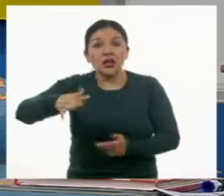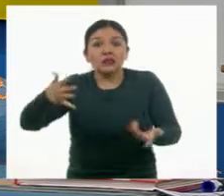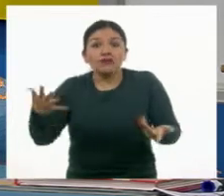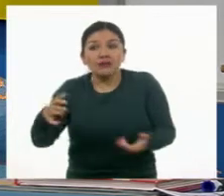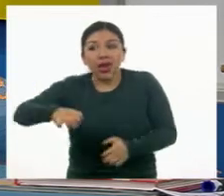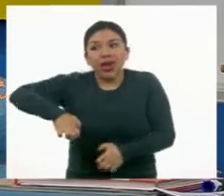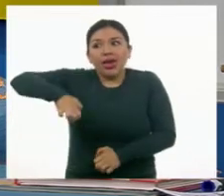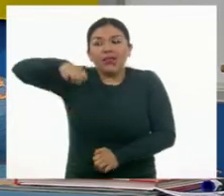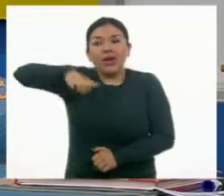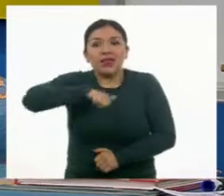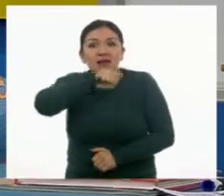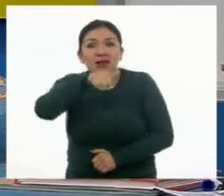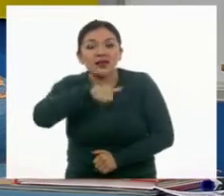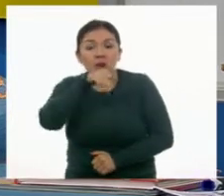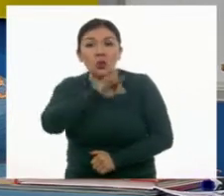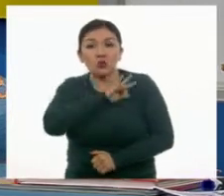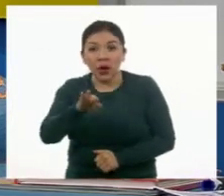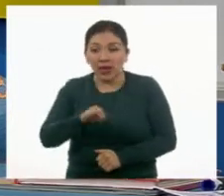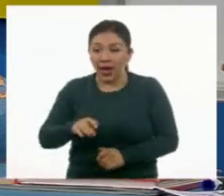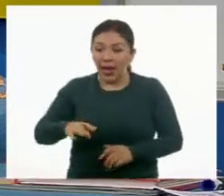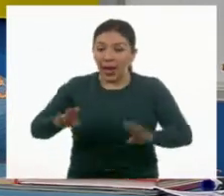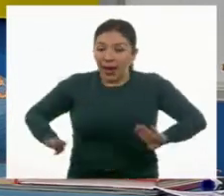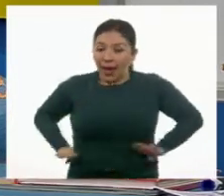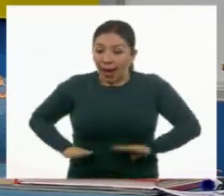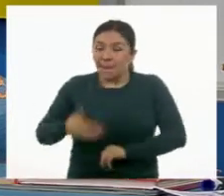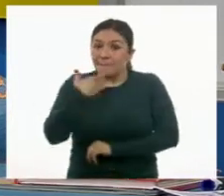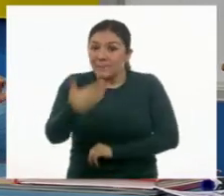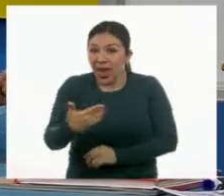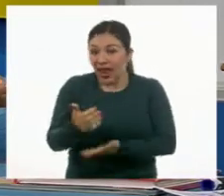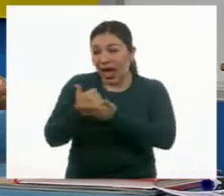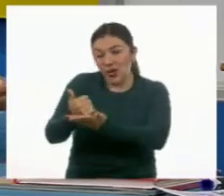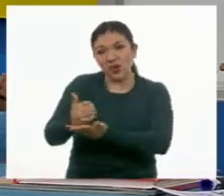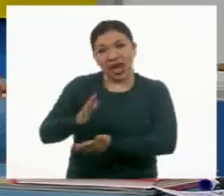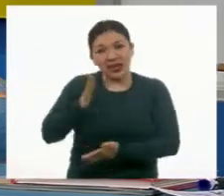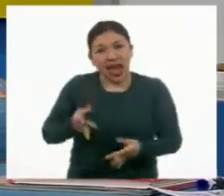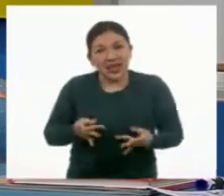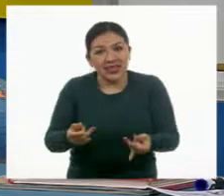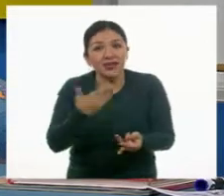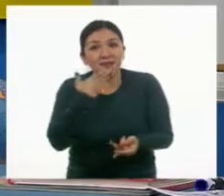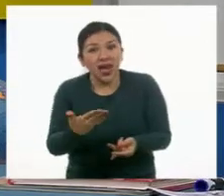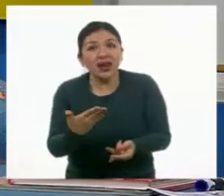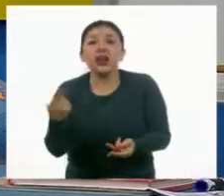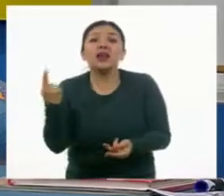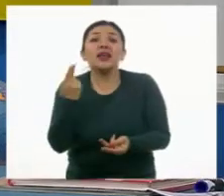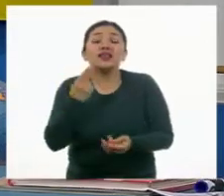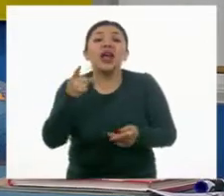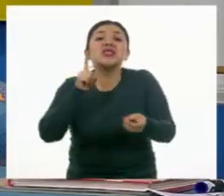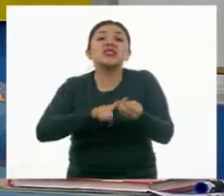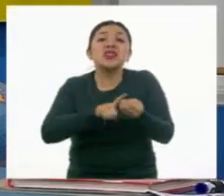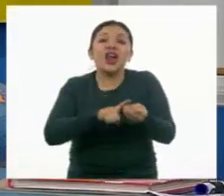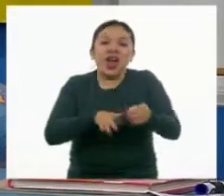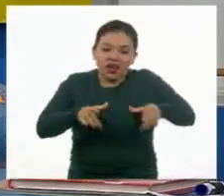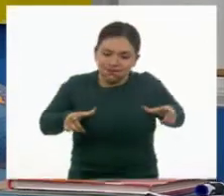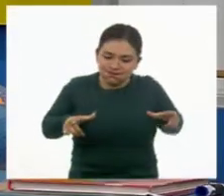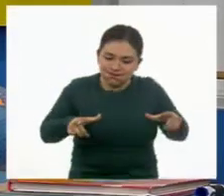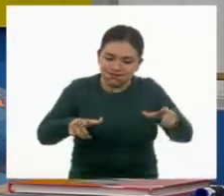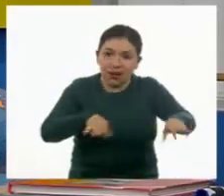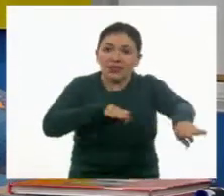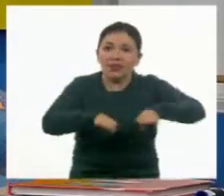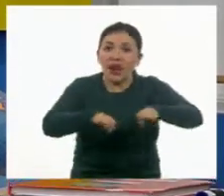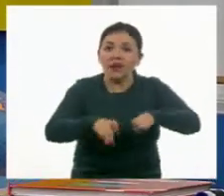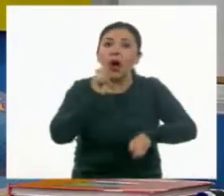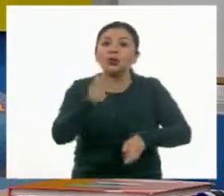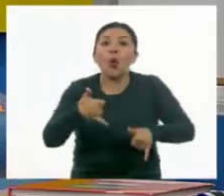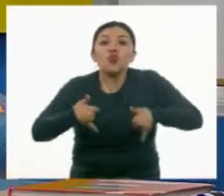ese rango de edad se pueda mantener en condiciones todavía favorables de calidad de vida, necesita una fuerza laboral, que son los